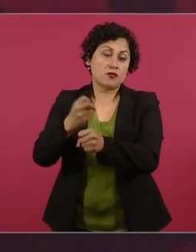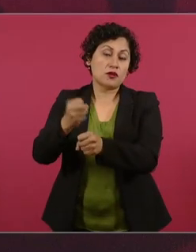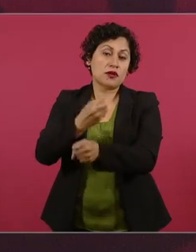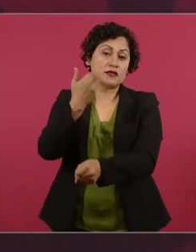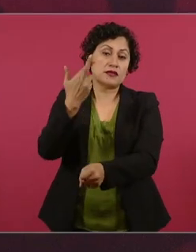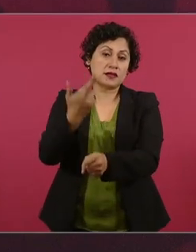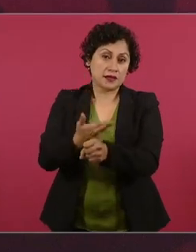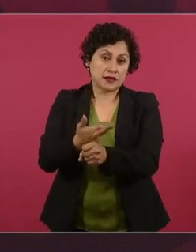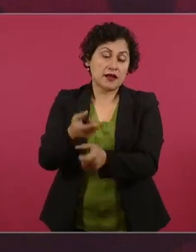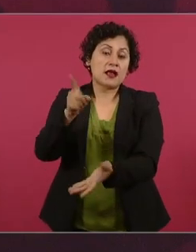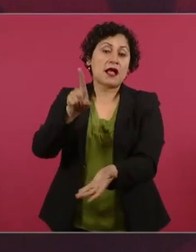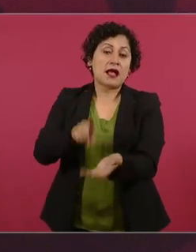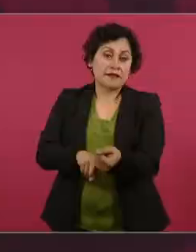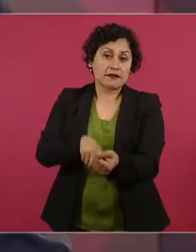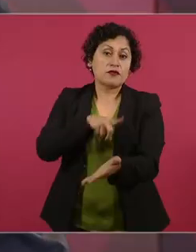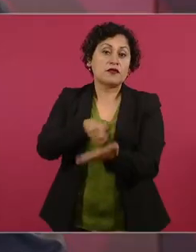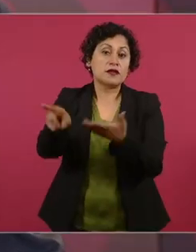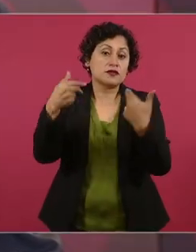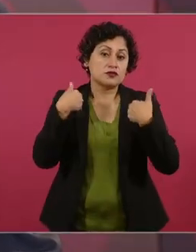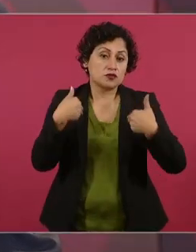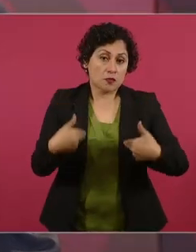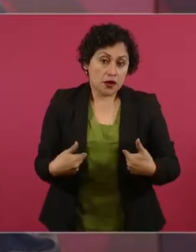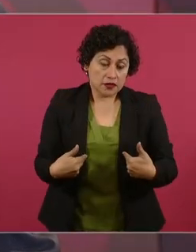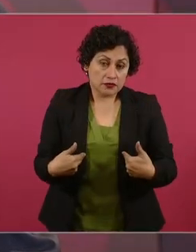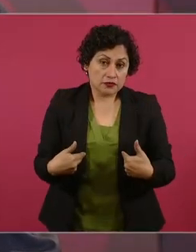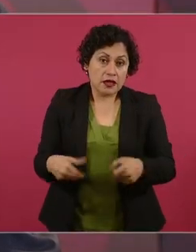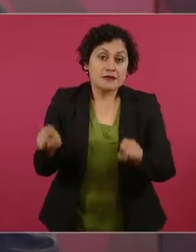de Derechos Humanos y ahí está también